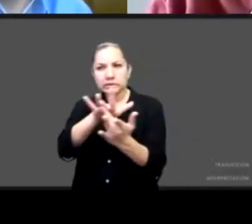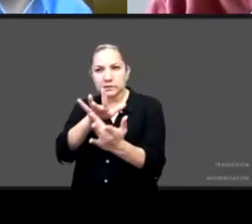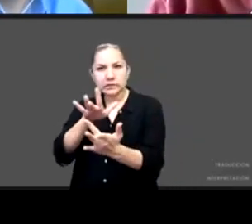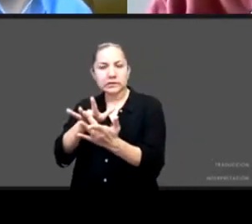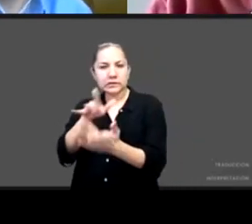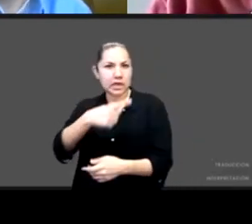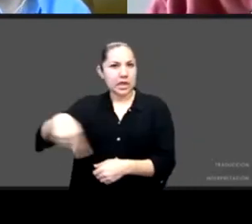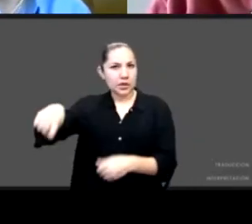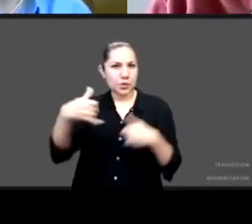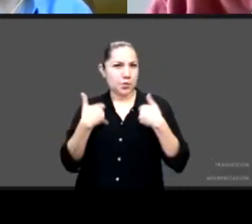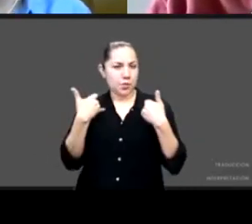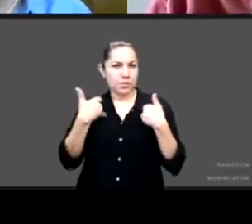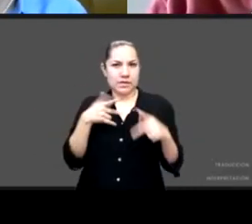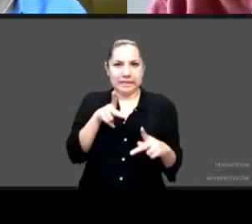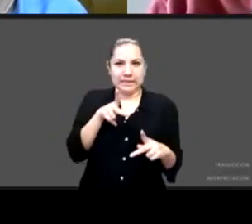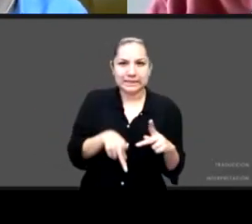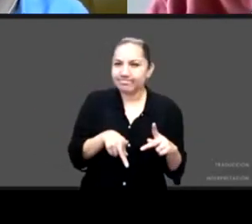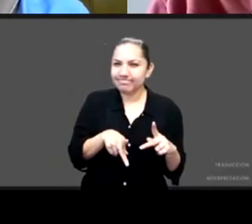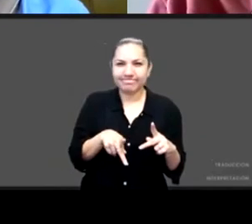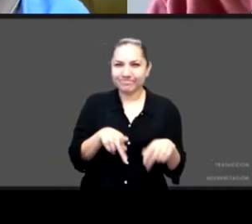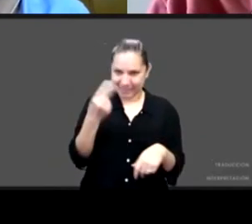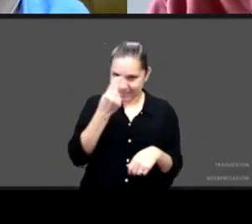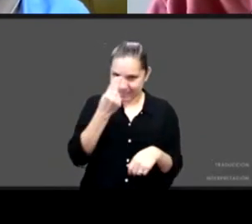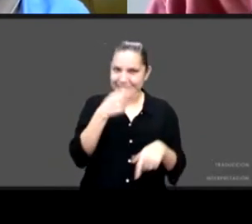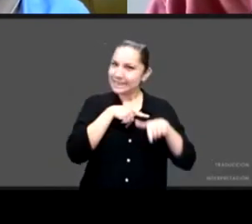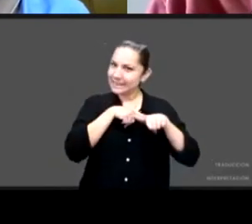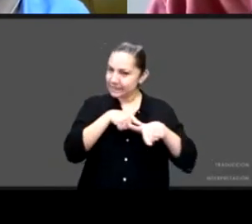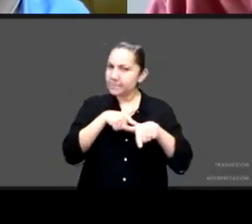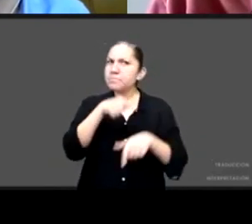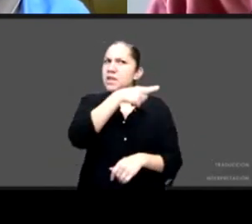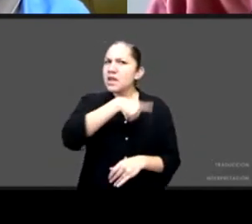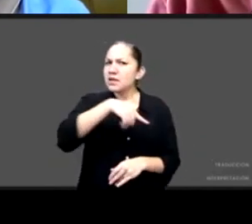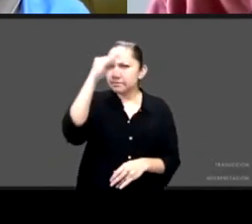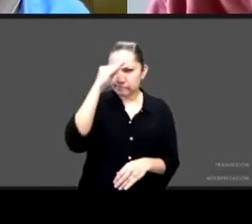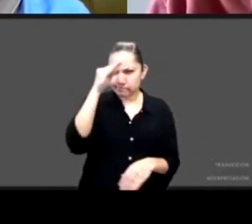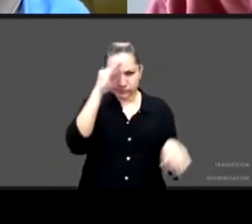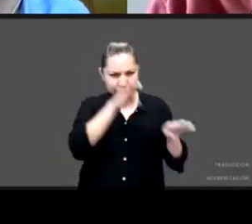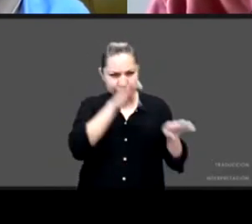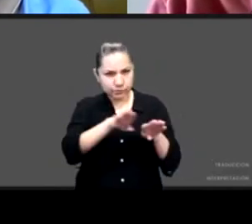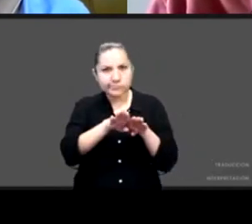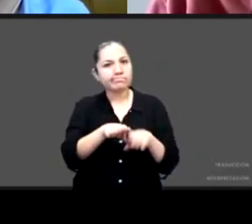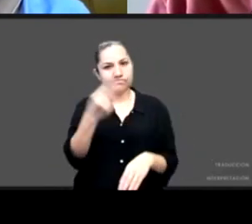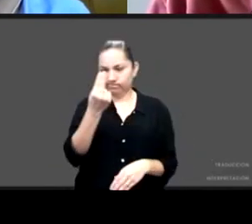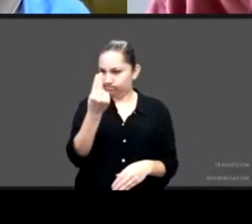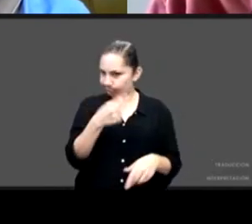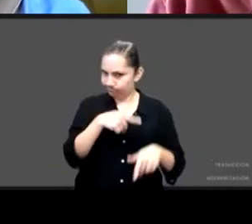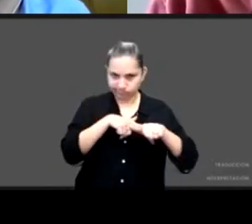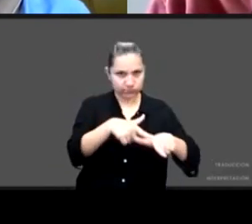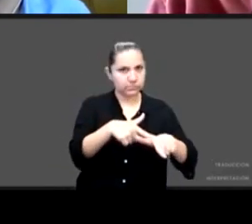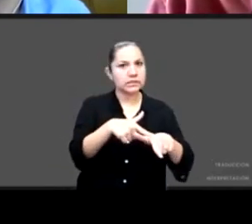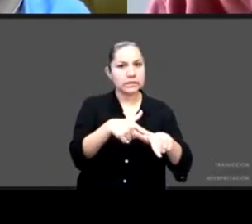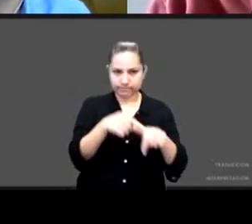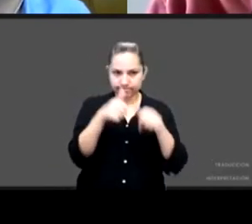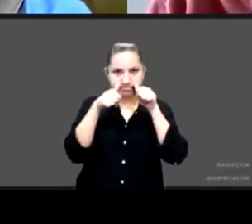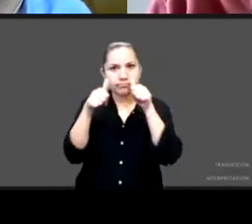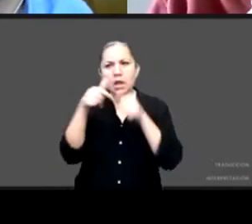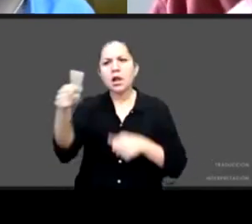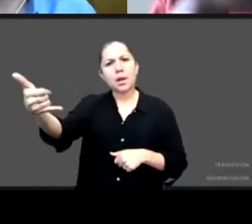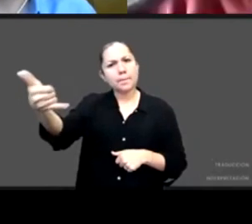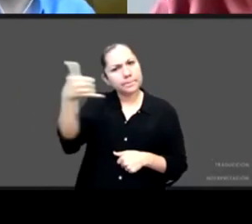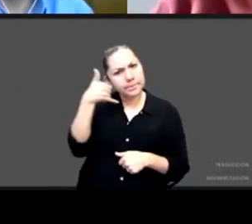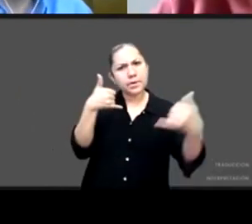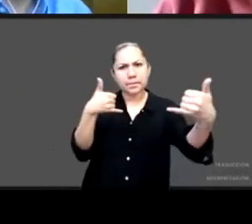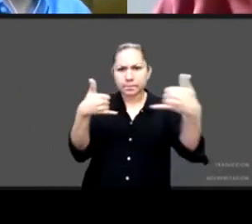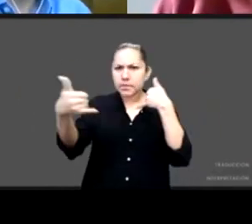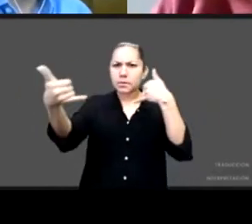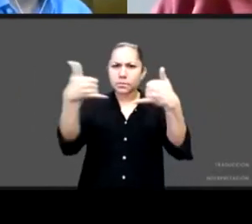existen servicios amigables que están dando atención. Se están abriendo las líneas telefónicas de los servicios amigables para que el chico o la chica no vaya,